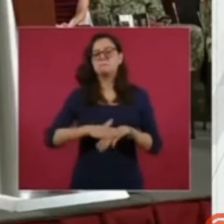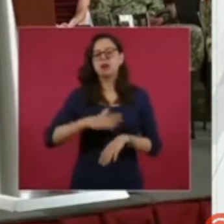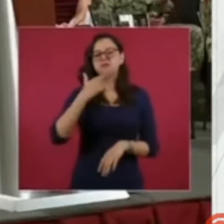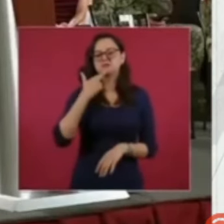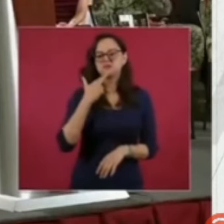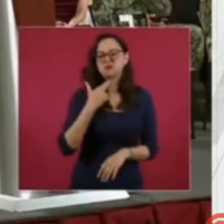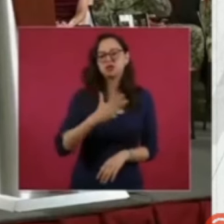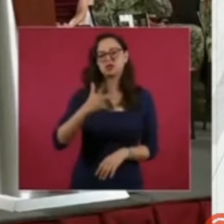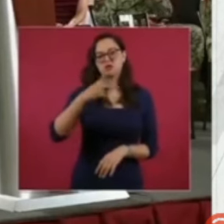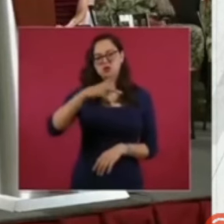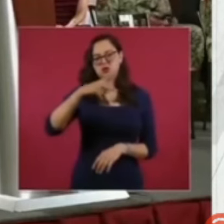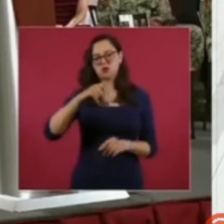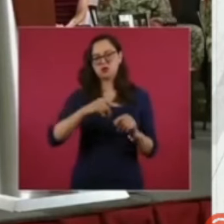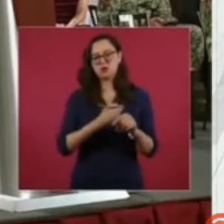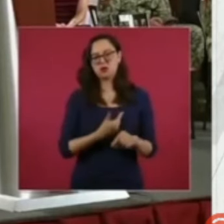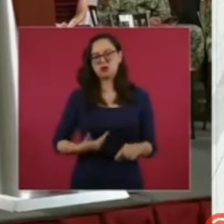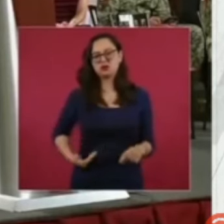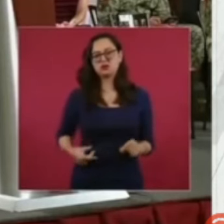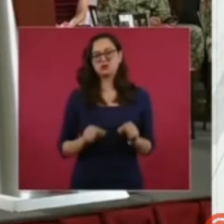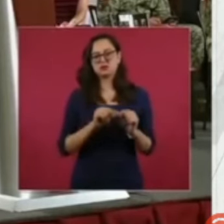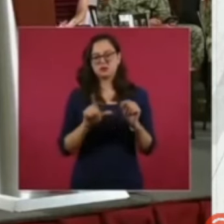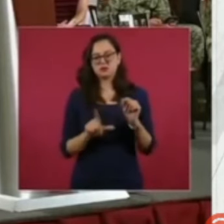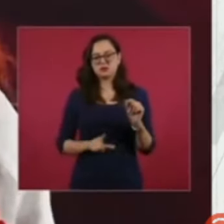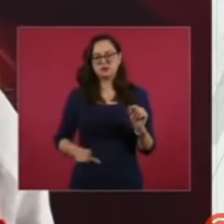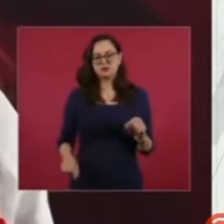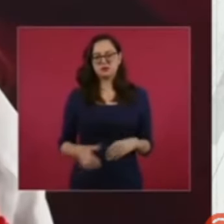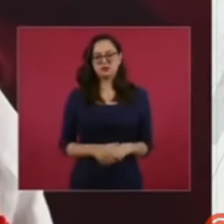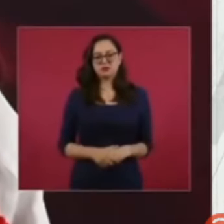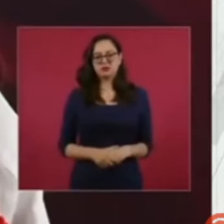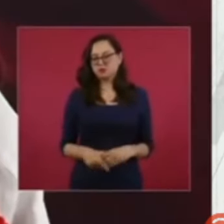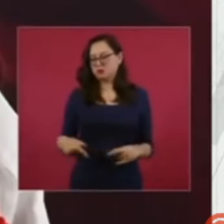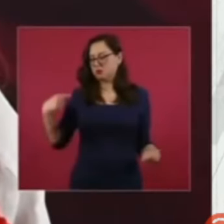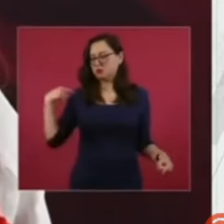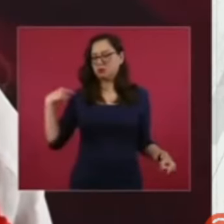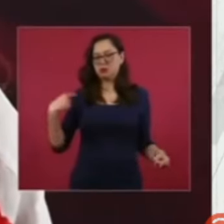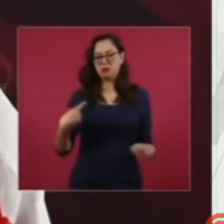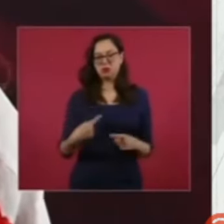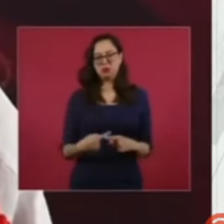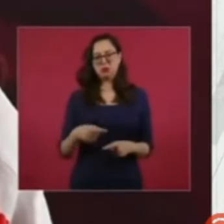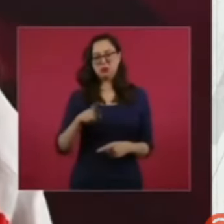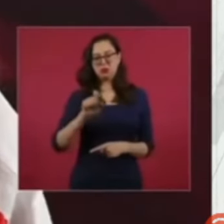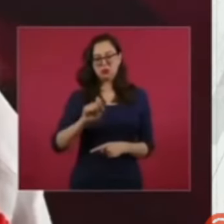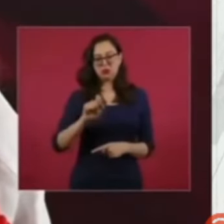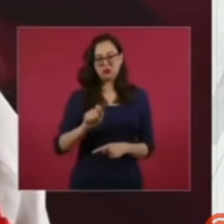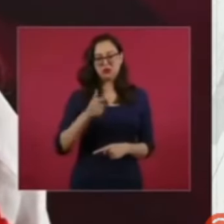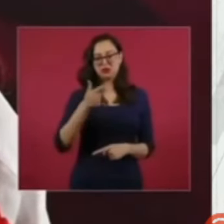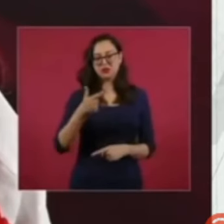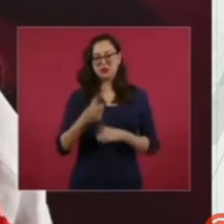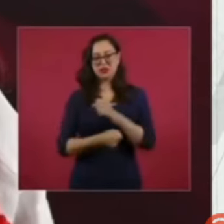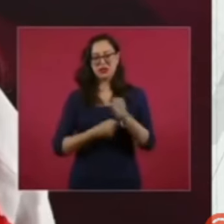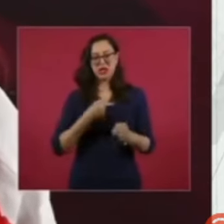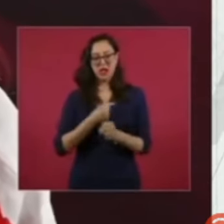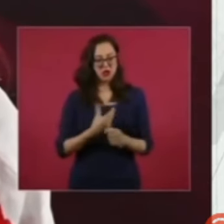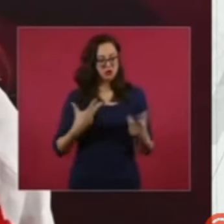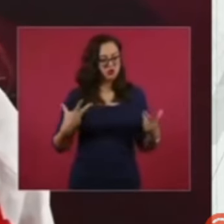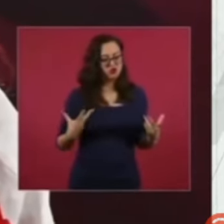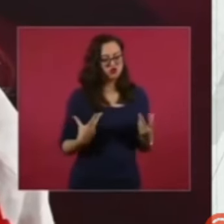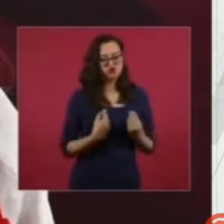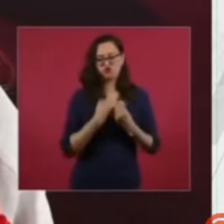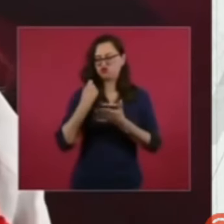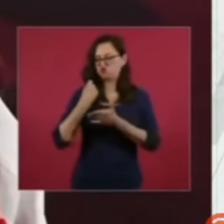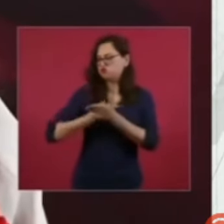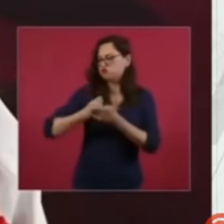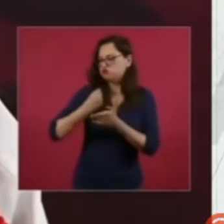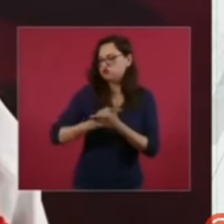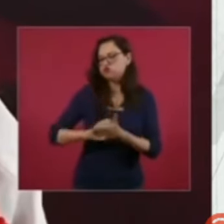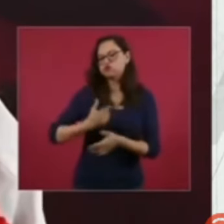López Obrador se le extrañará dice Elida Sansores y sin duda y vaya sucesión de imágenes vaya sucesión